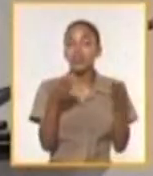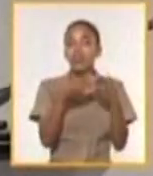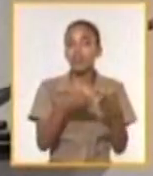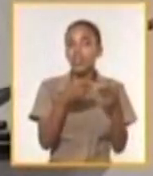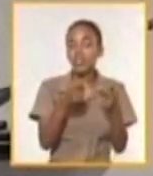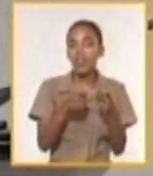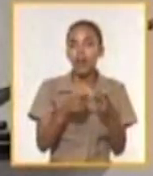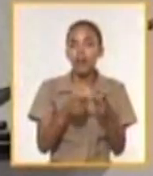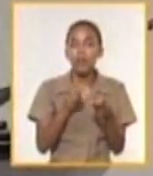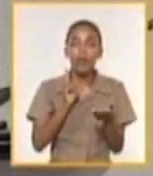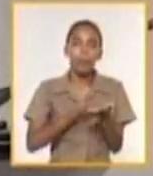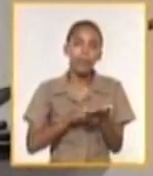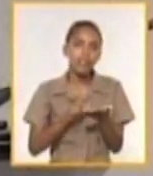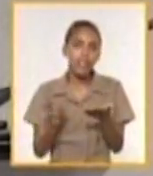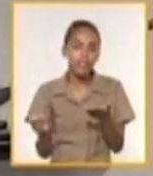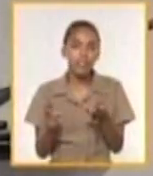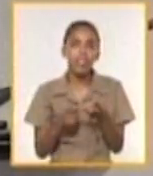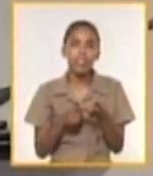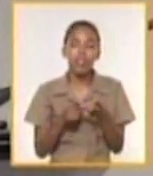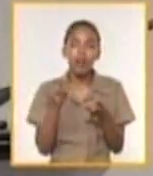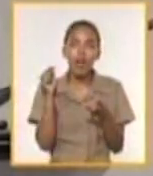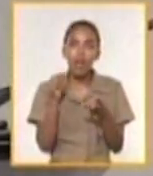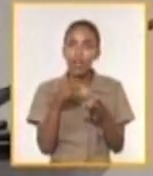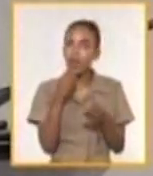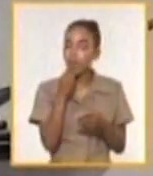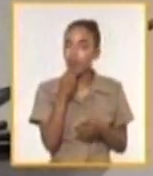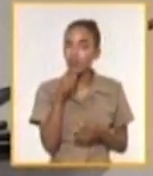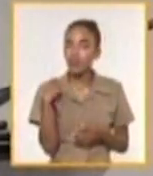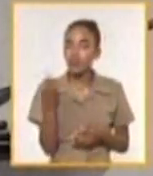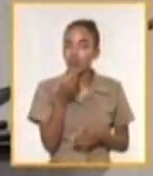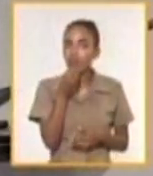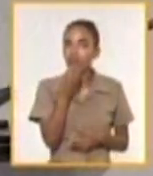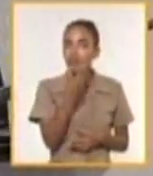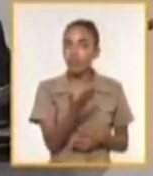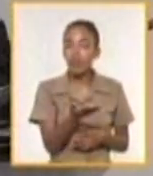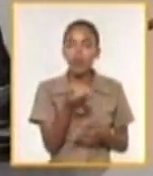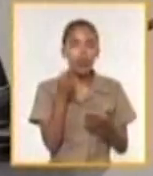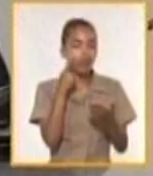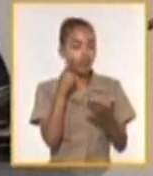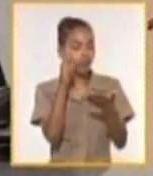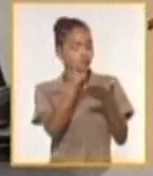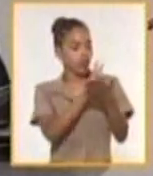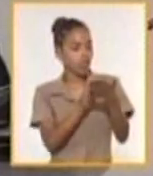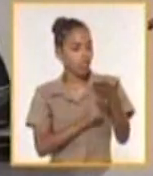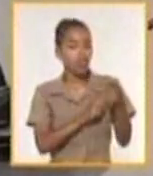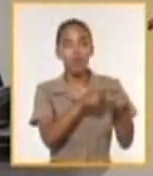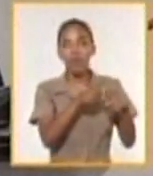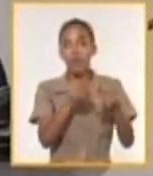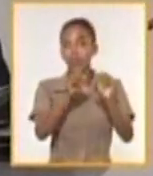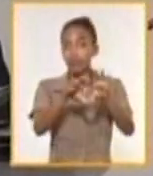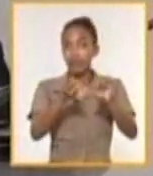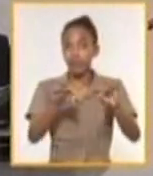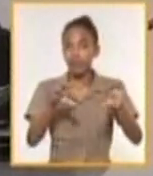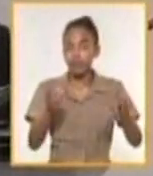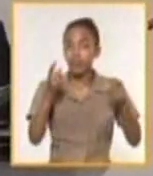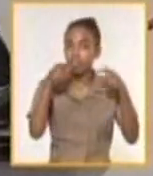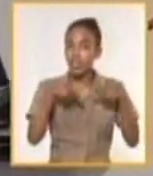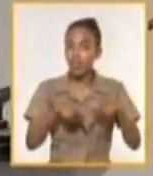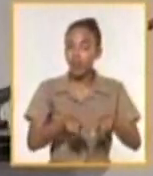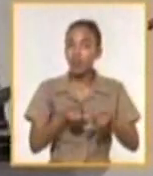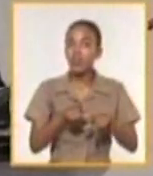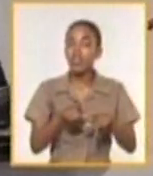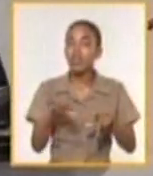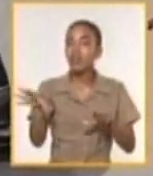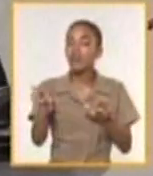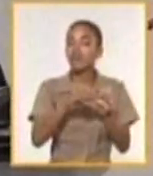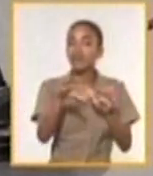del Partido, hemos tenido la posibilidad también de leerlo en otras publicaciones y ahora de recopilarlo